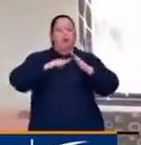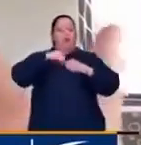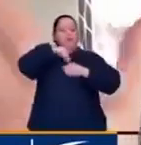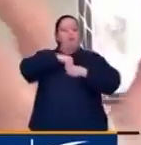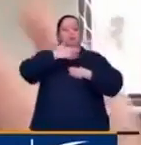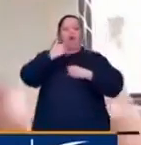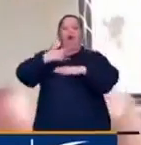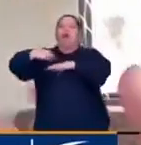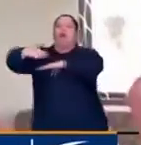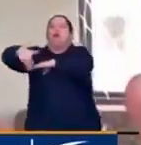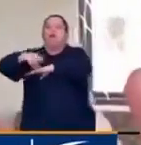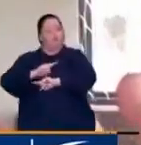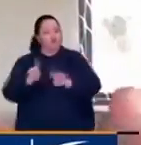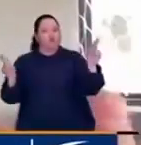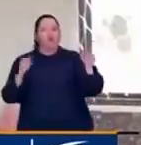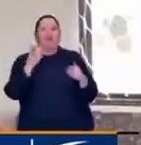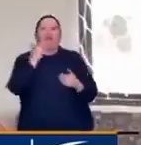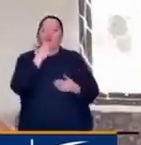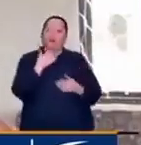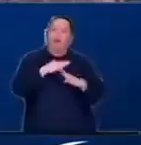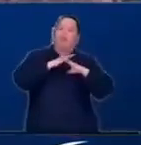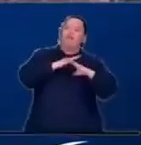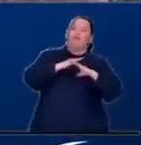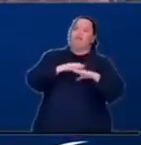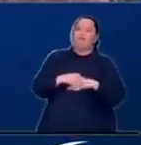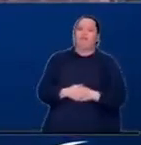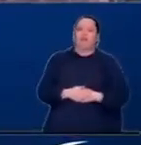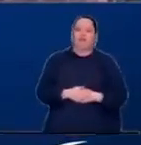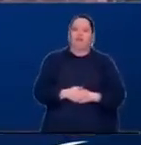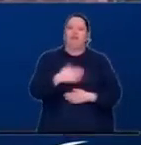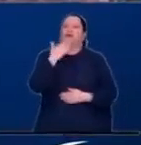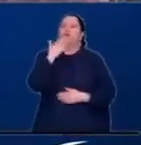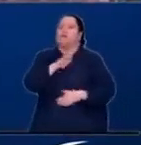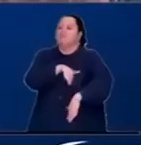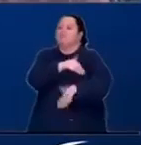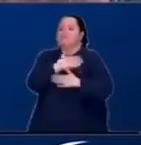que en la calle. Así es como se previene. Gracias, ministro. Feliz tarde.